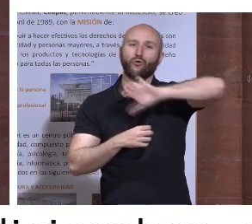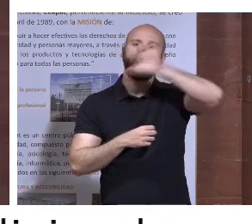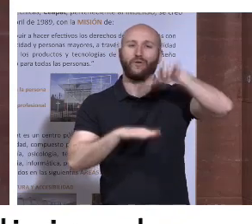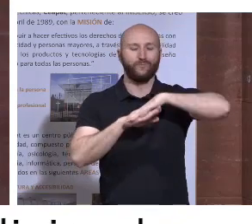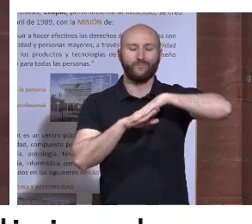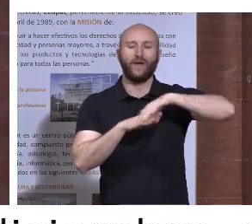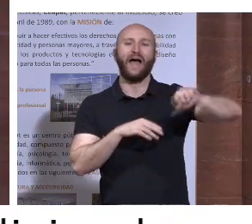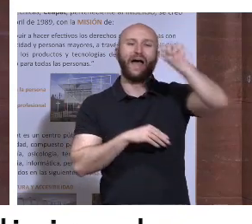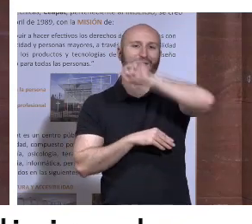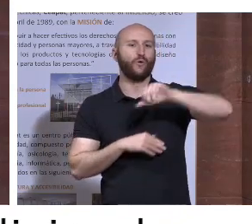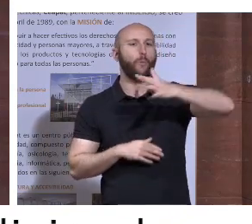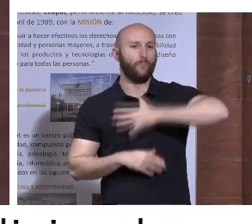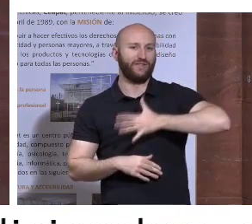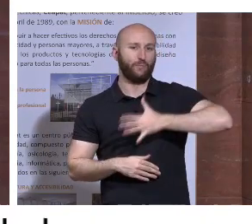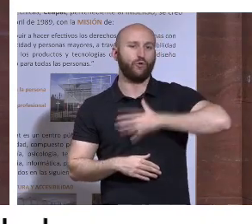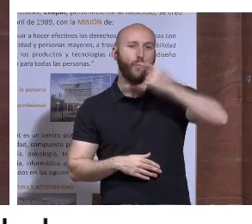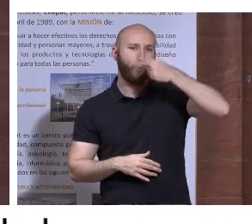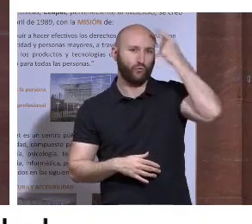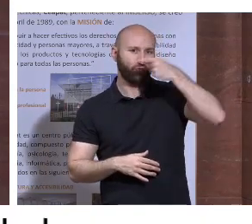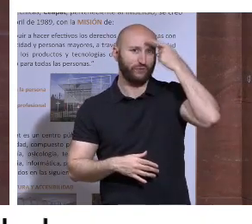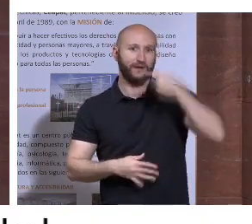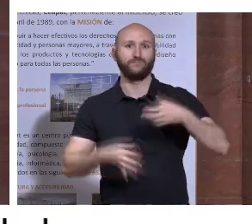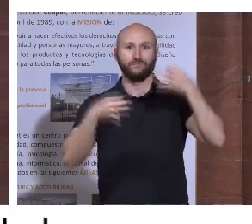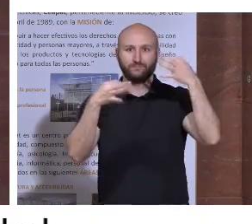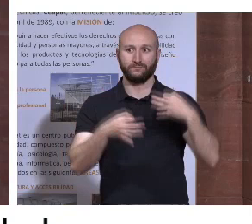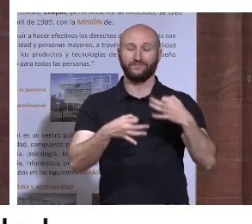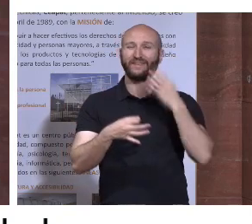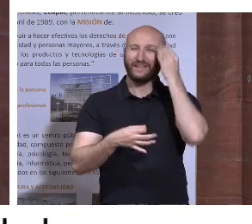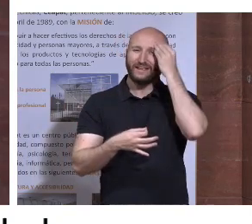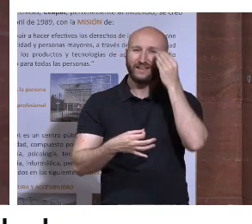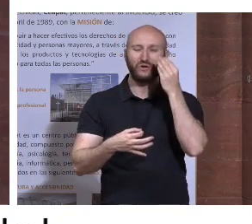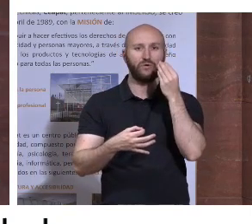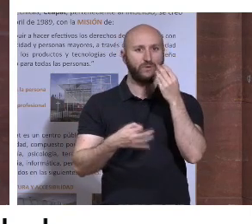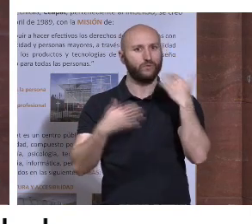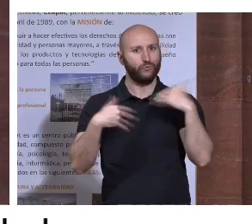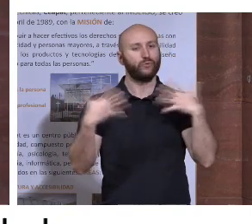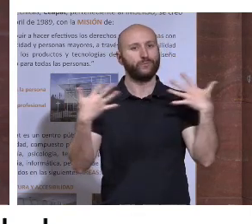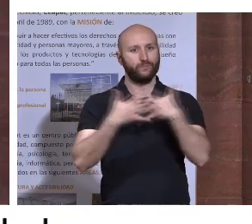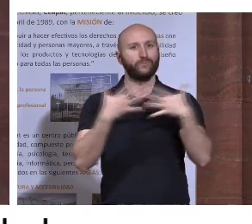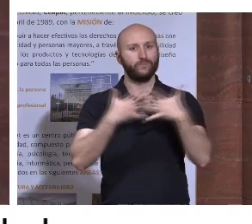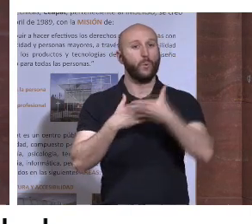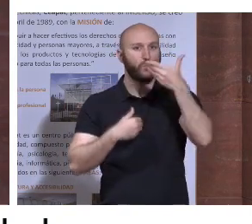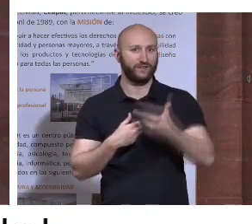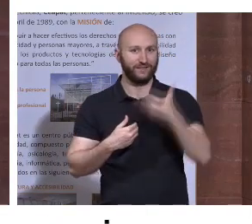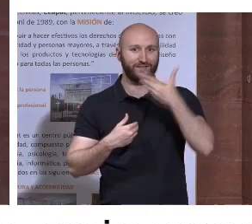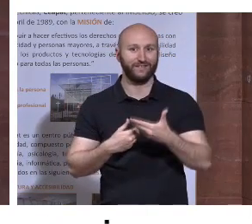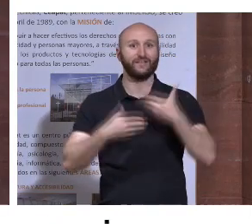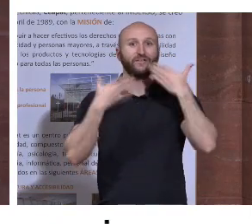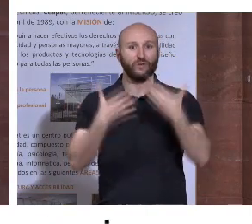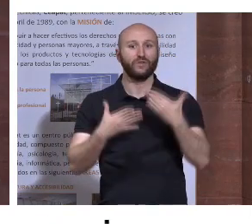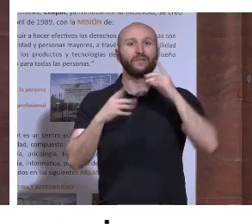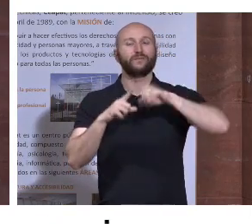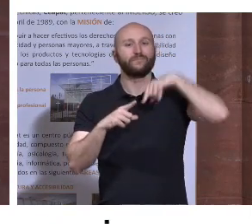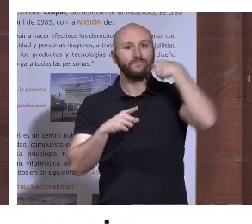Año Europeo del Patrimonio Cultural. Creo que fue unir unas sinergias que es muy importante y darle una repercusión que va más allá